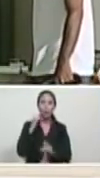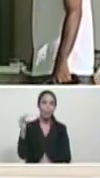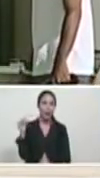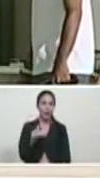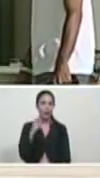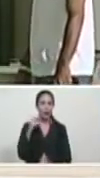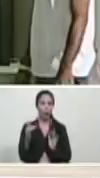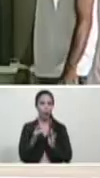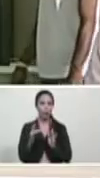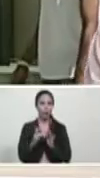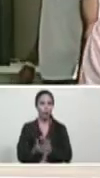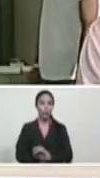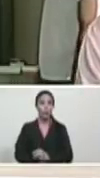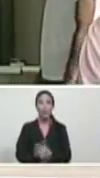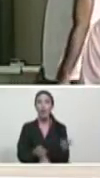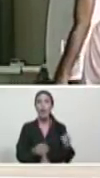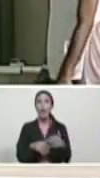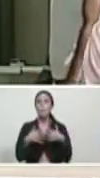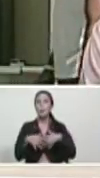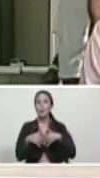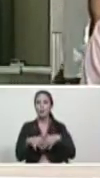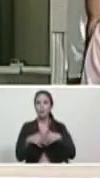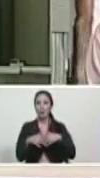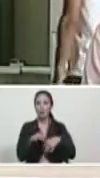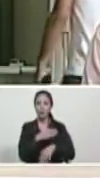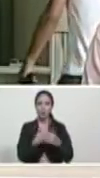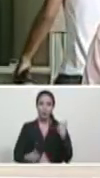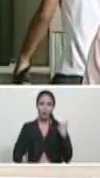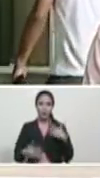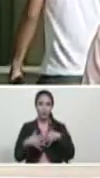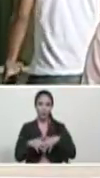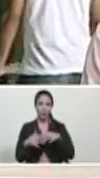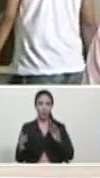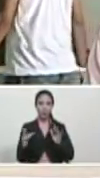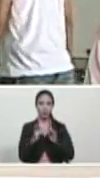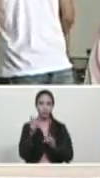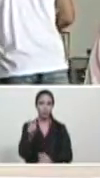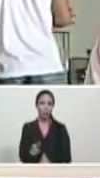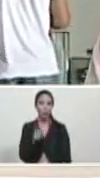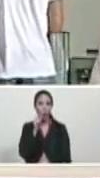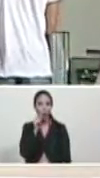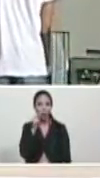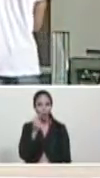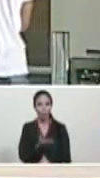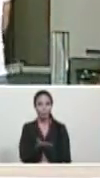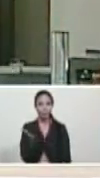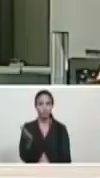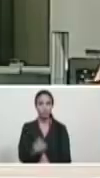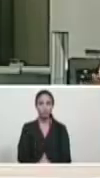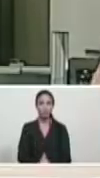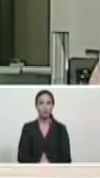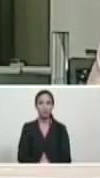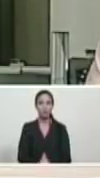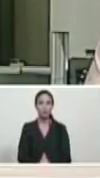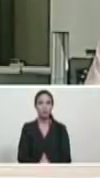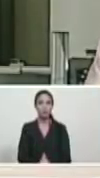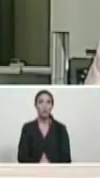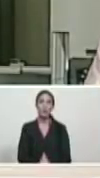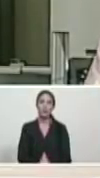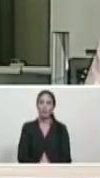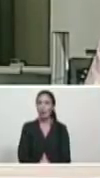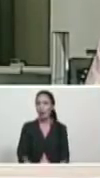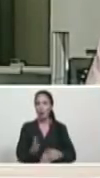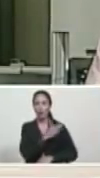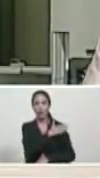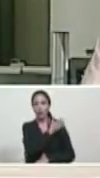recibir el presidente de Consalud, compañero José Guillermo Martínez. Allá se encuentran los directores de